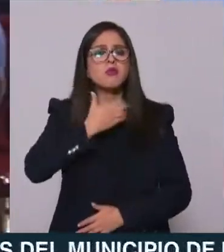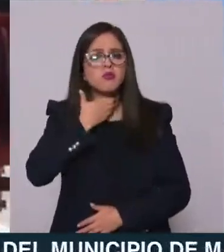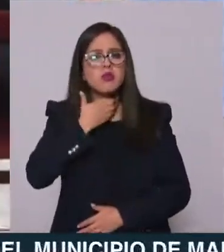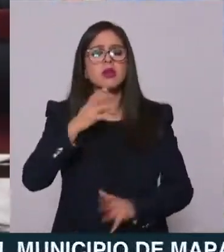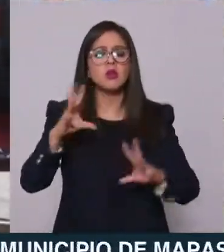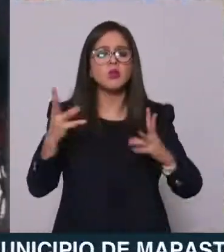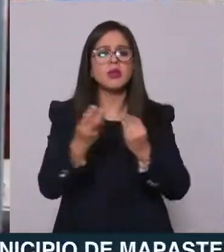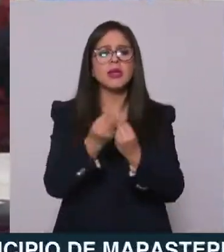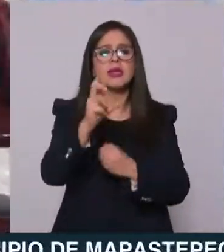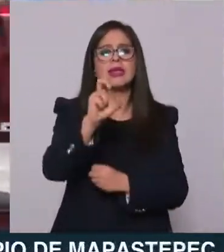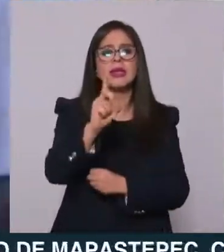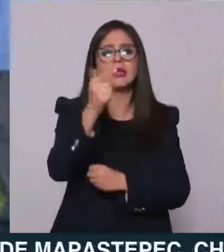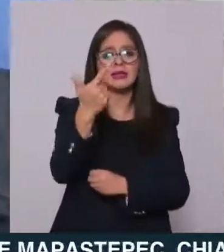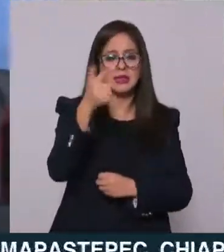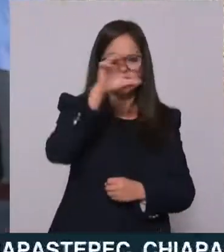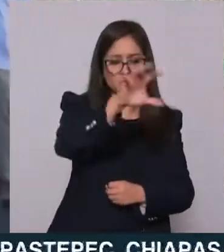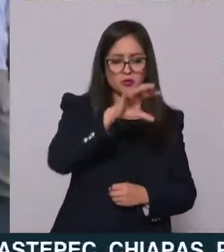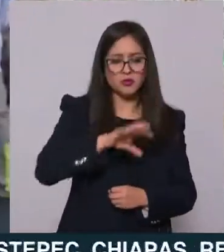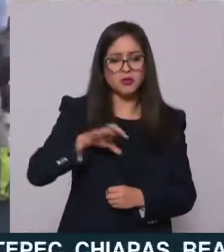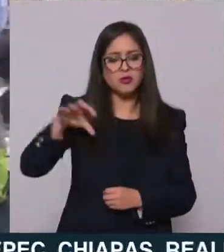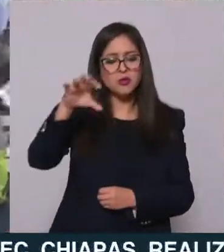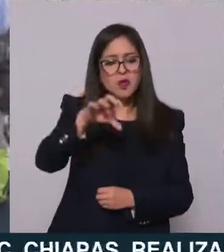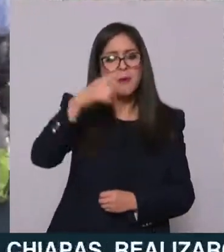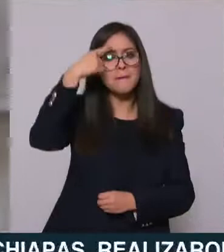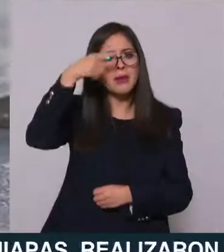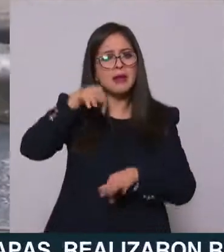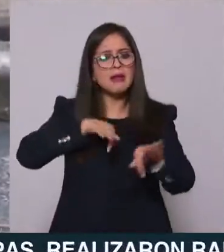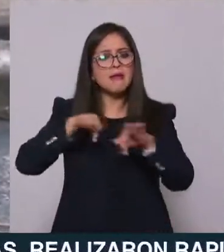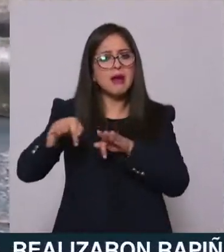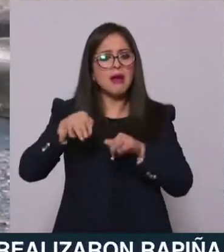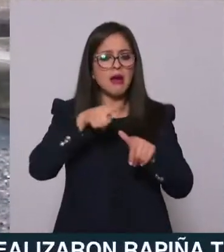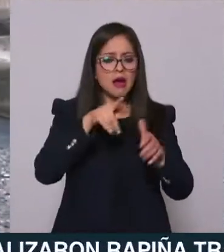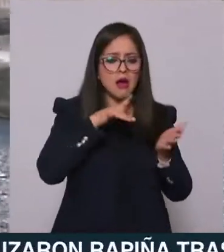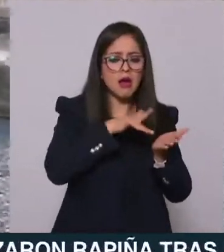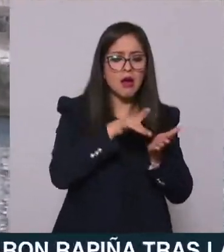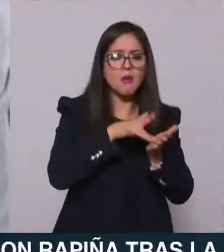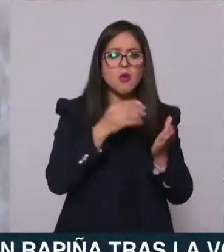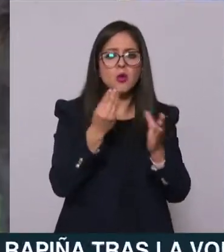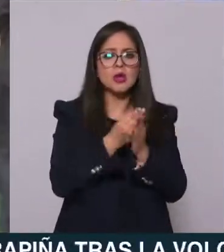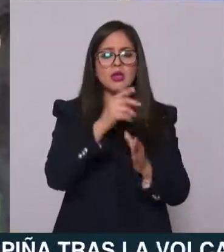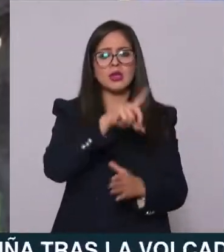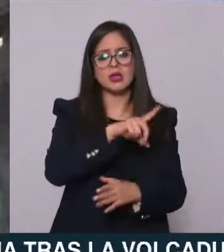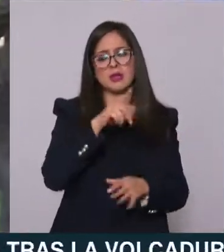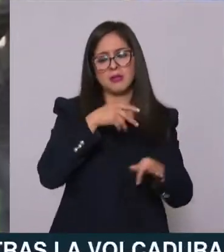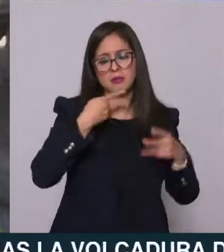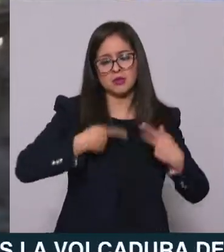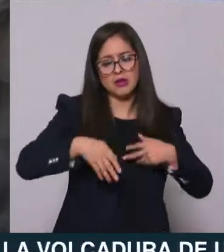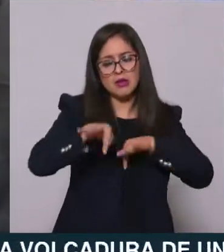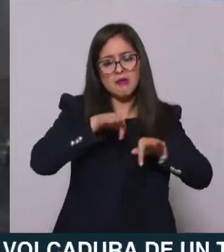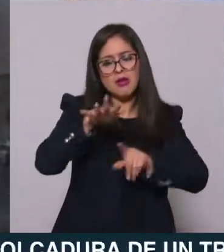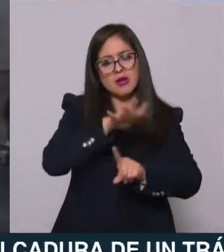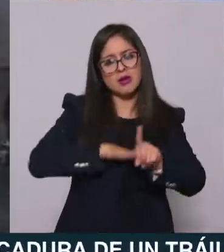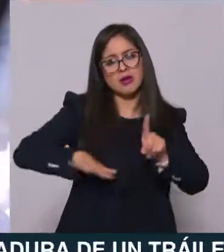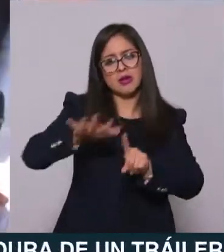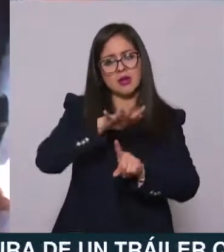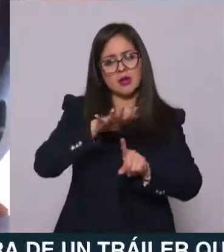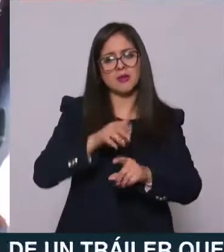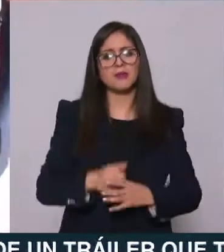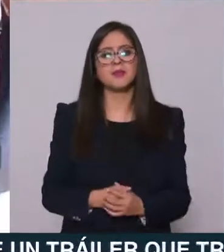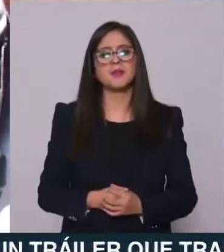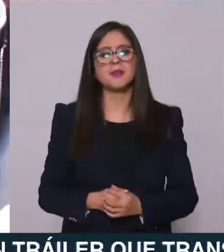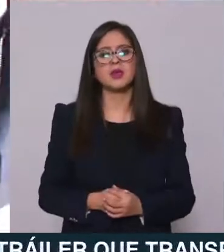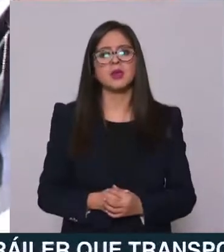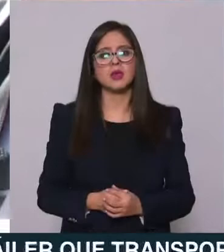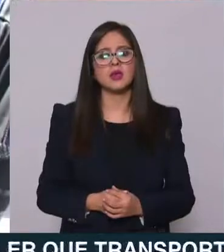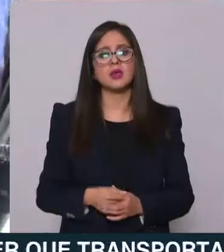37 puntos. Para realizar los trabajos se capacitaron a 78 trabajadores de la Dirección de Obras de la demarcación. Clara